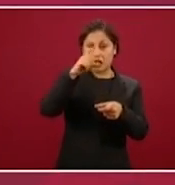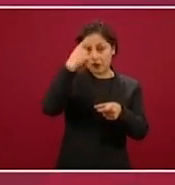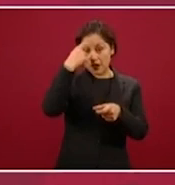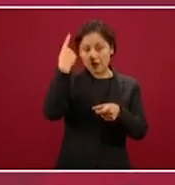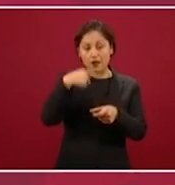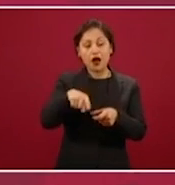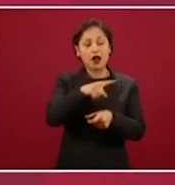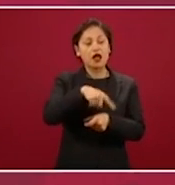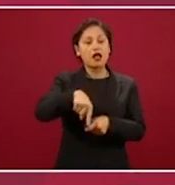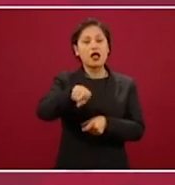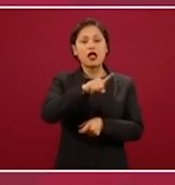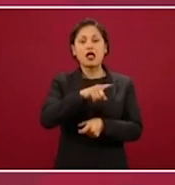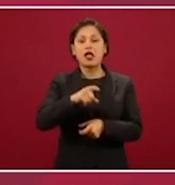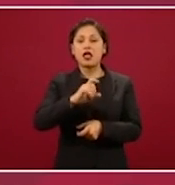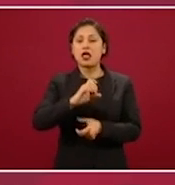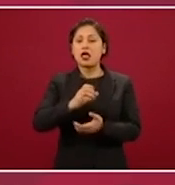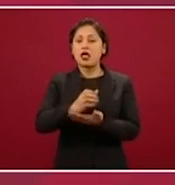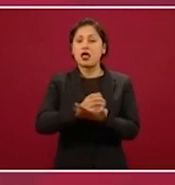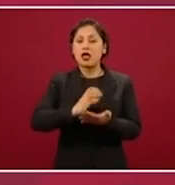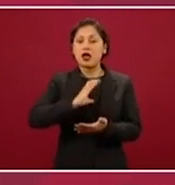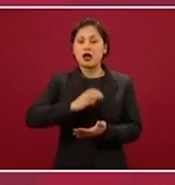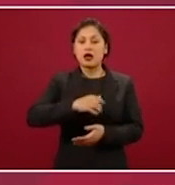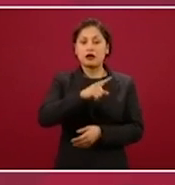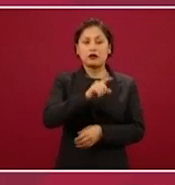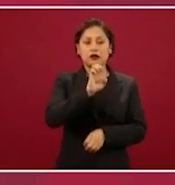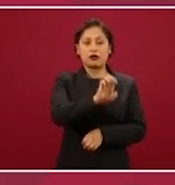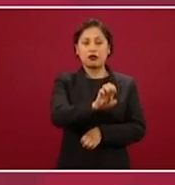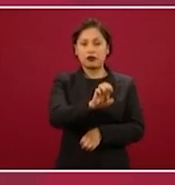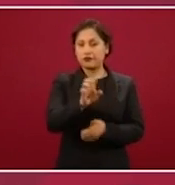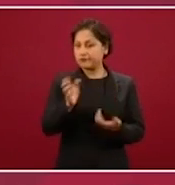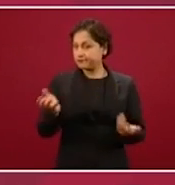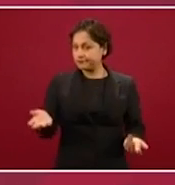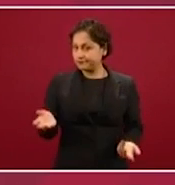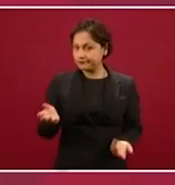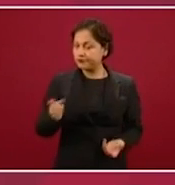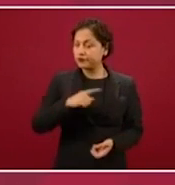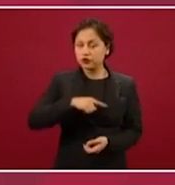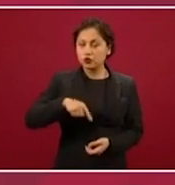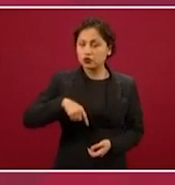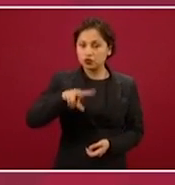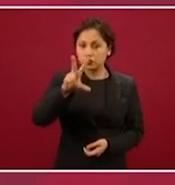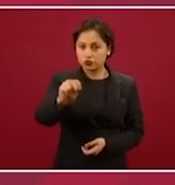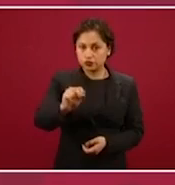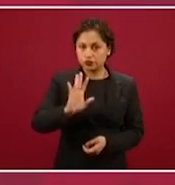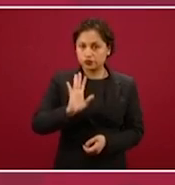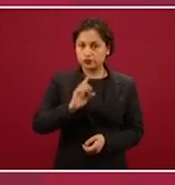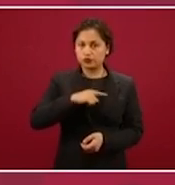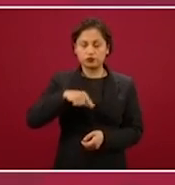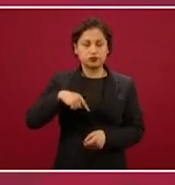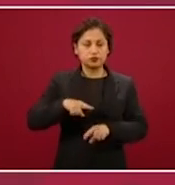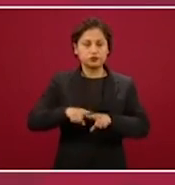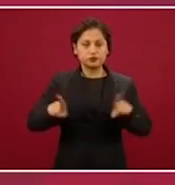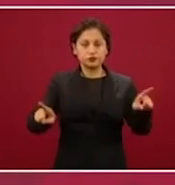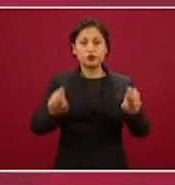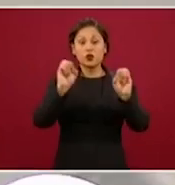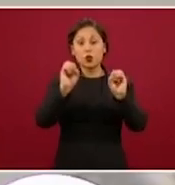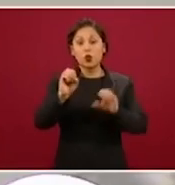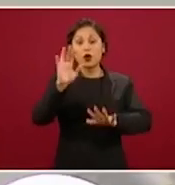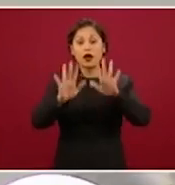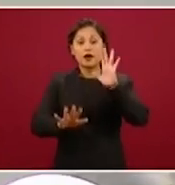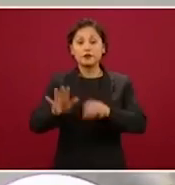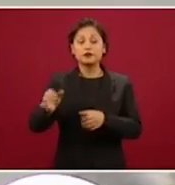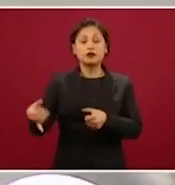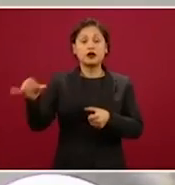o todo esto que todavía estamos padeciendo, ¿no? De falta de cuidado, infecciones que